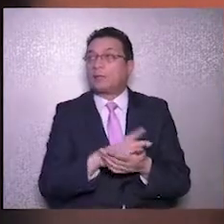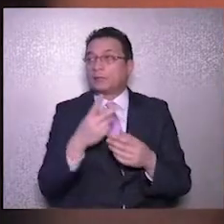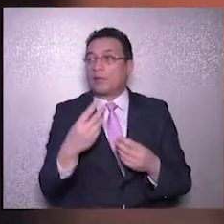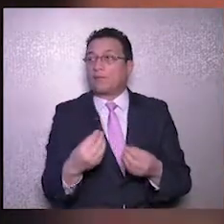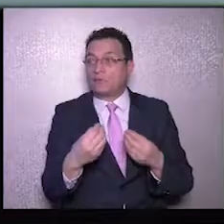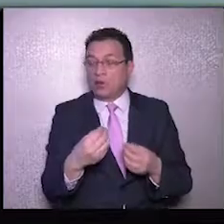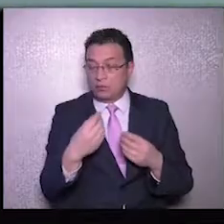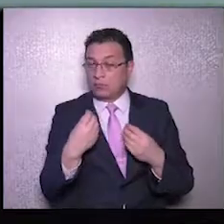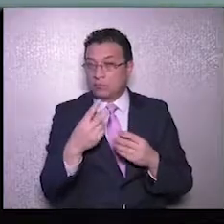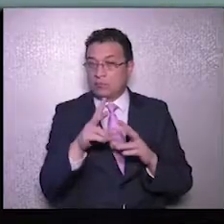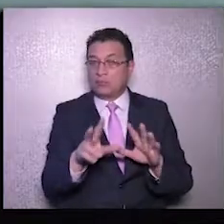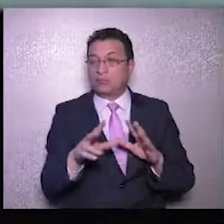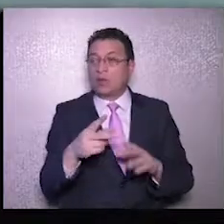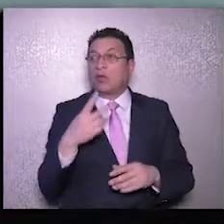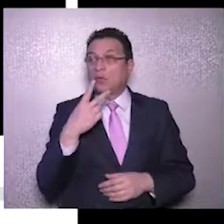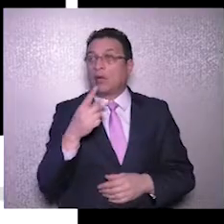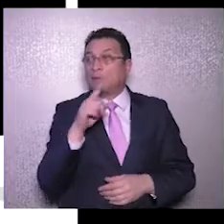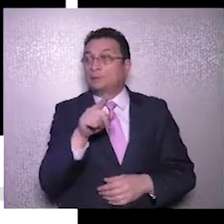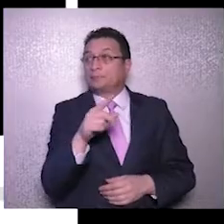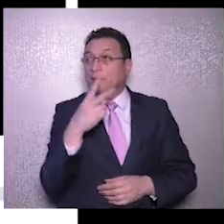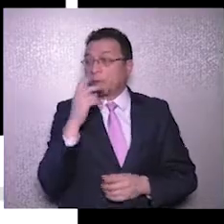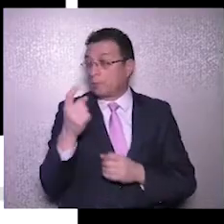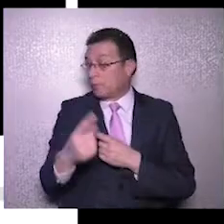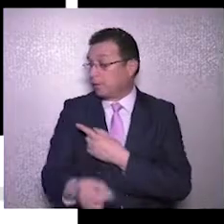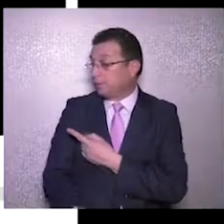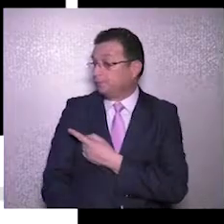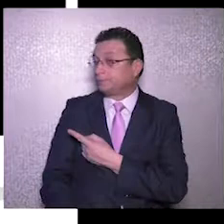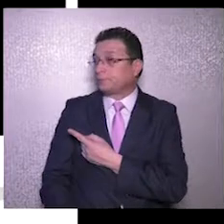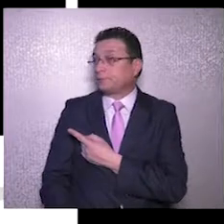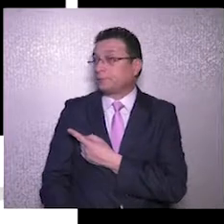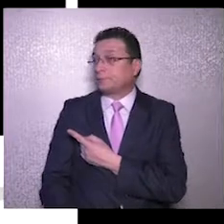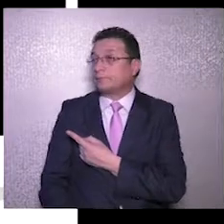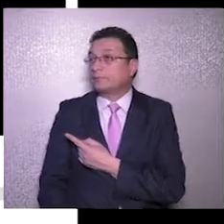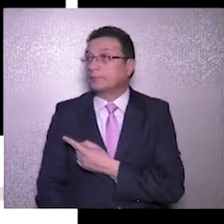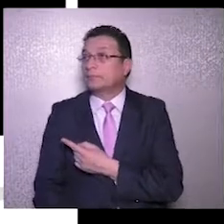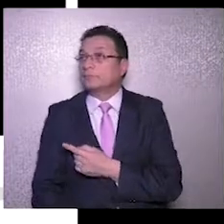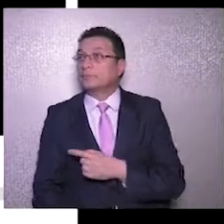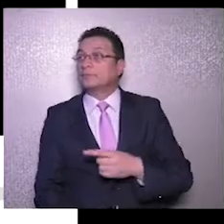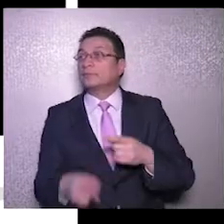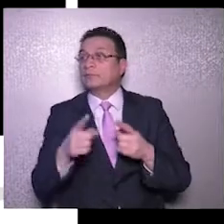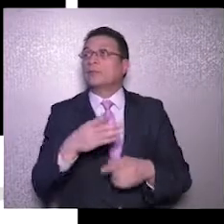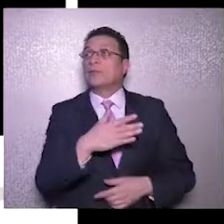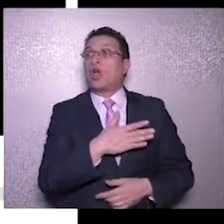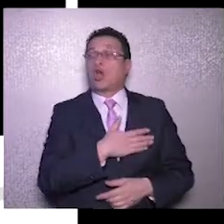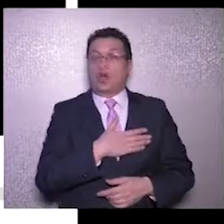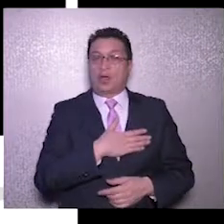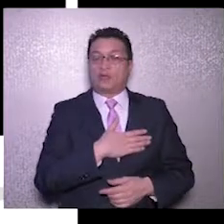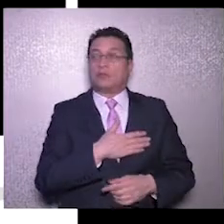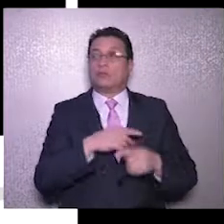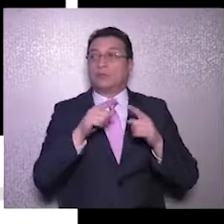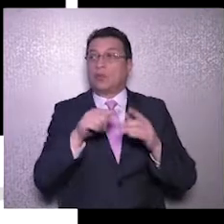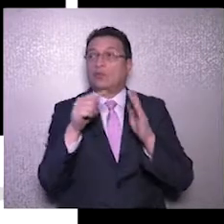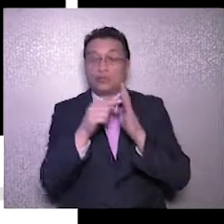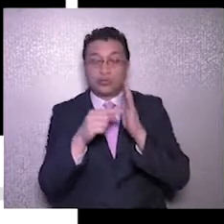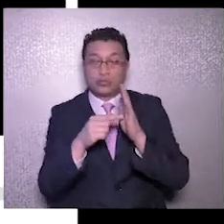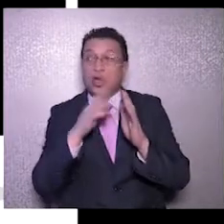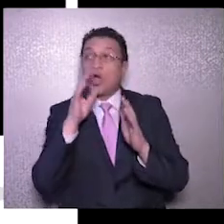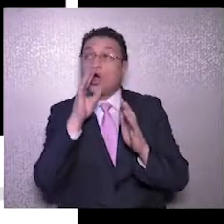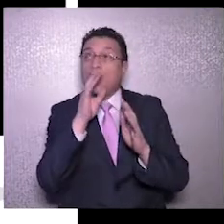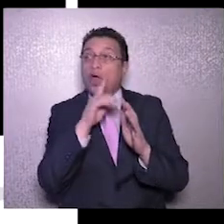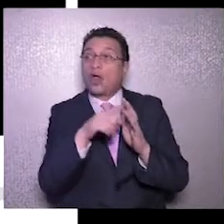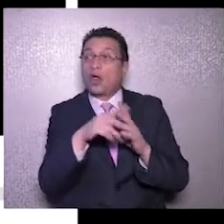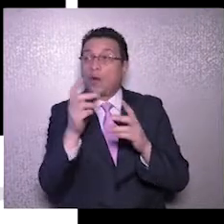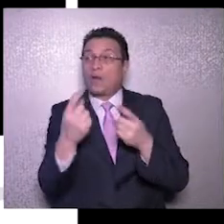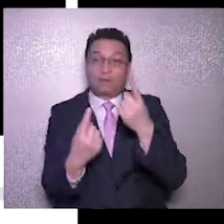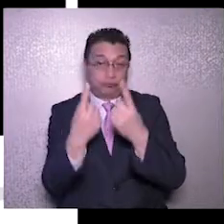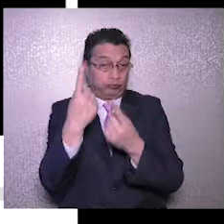lindos, porque esto que ustedes ven acá es un corazón, en donde los puntitos de colores no son fuegos